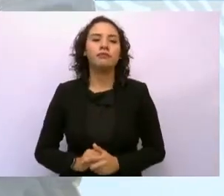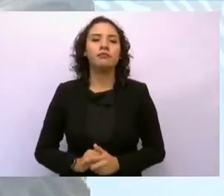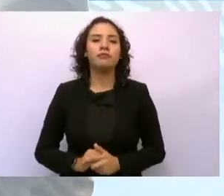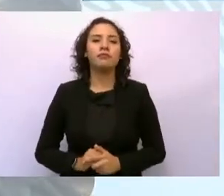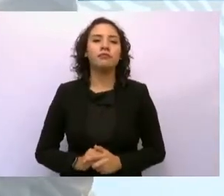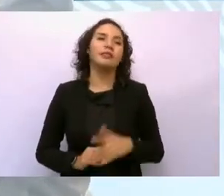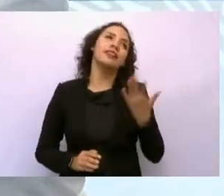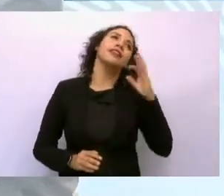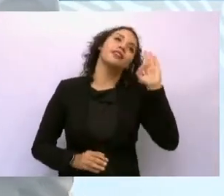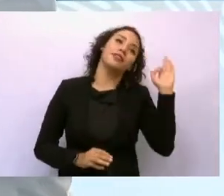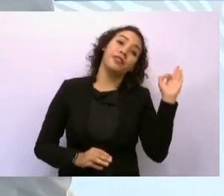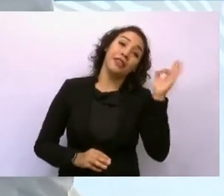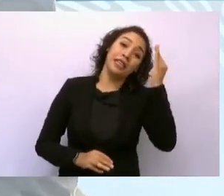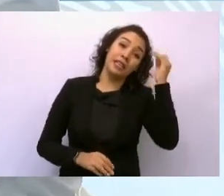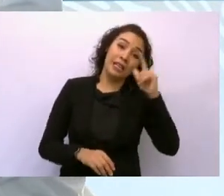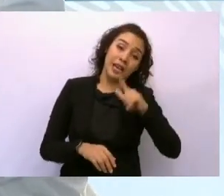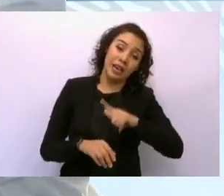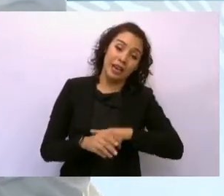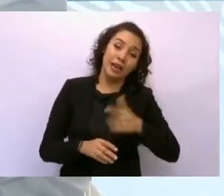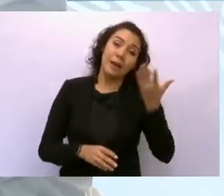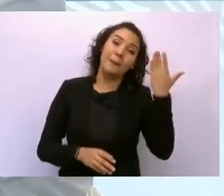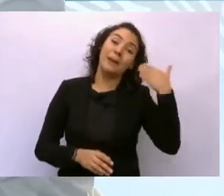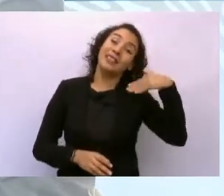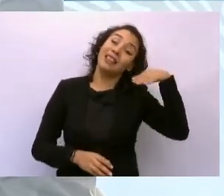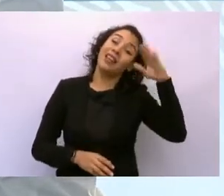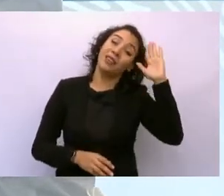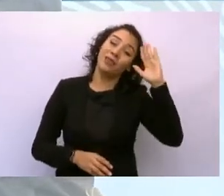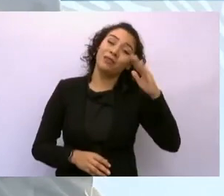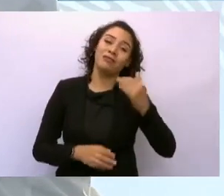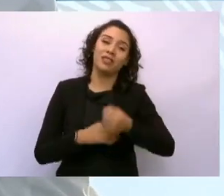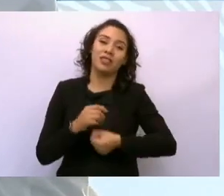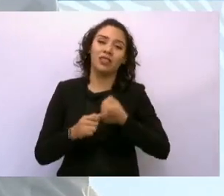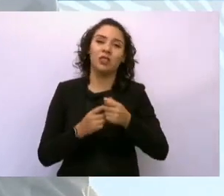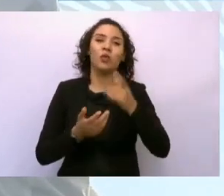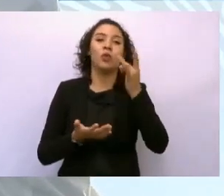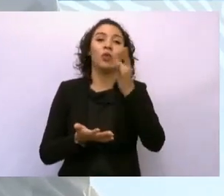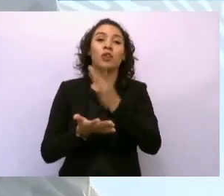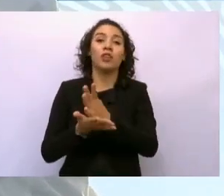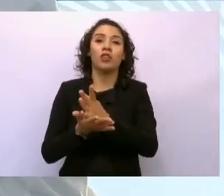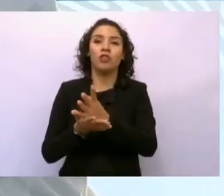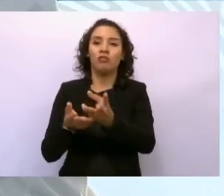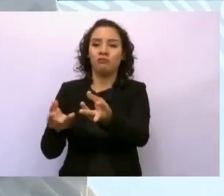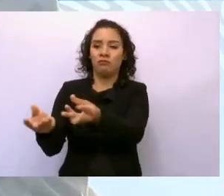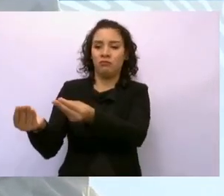La federación se dedicaba nada más a transferir